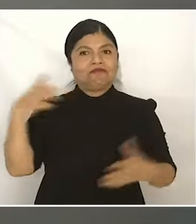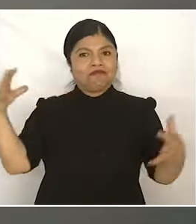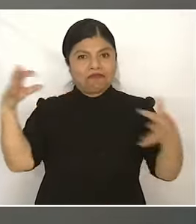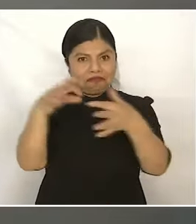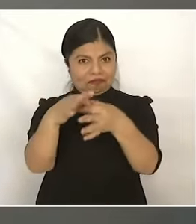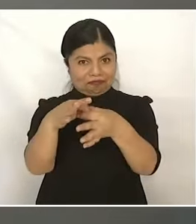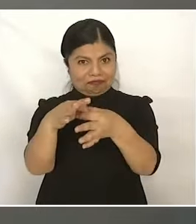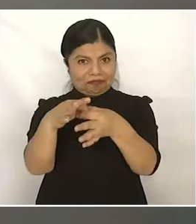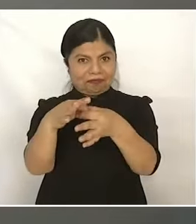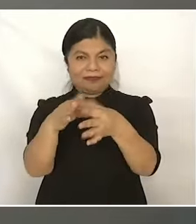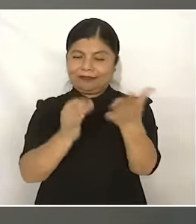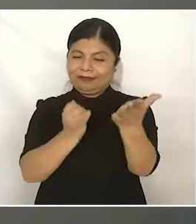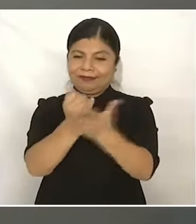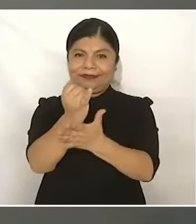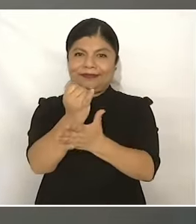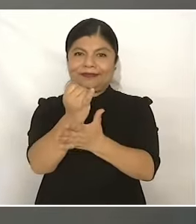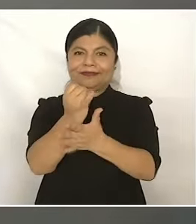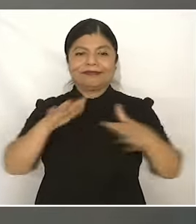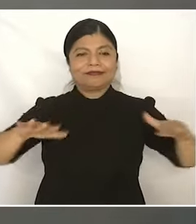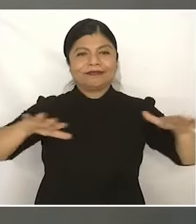la cuarta transformación.